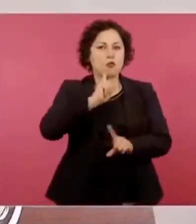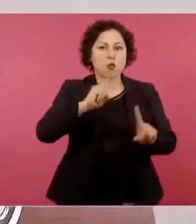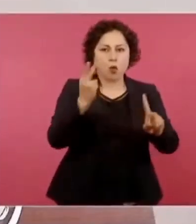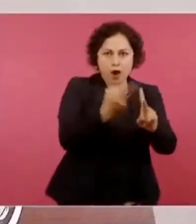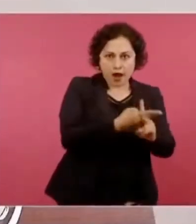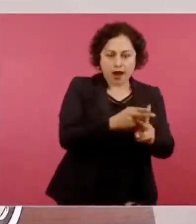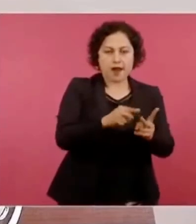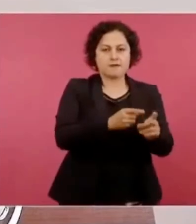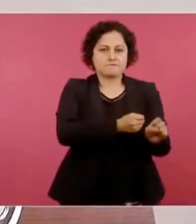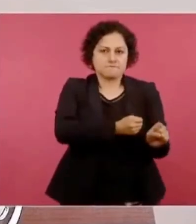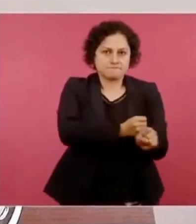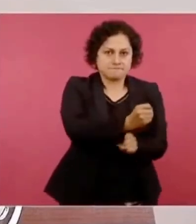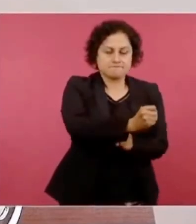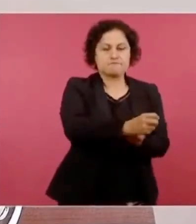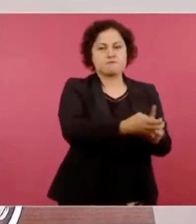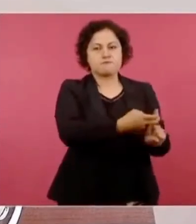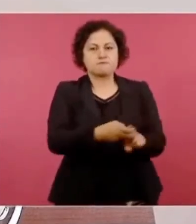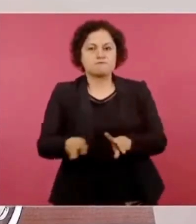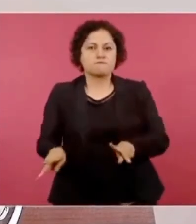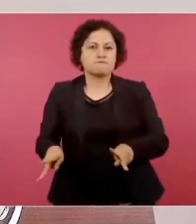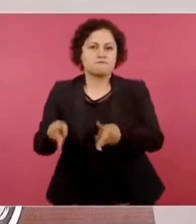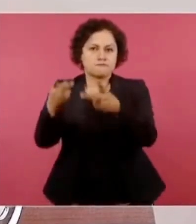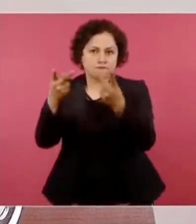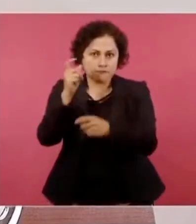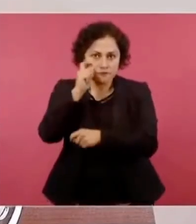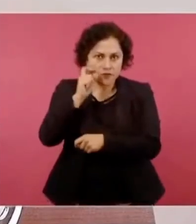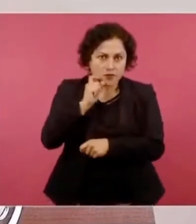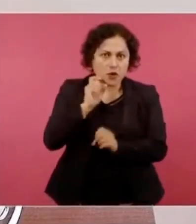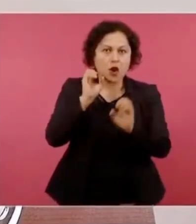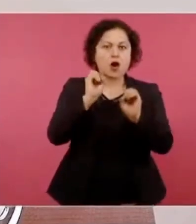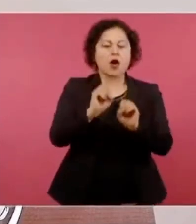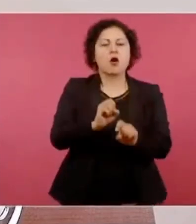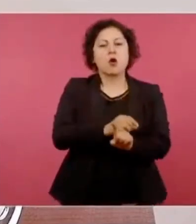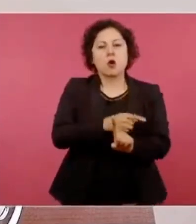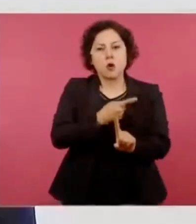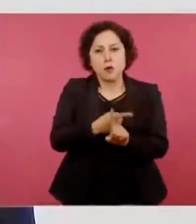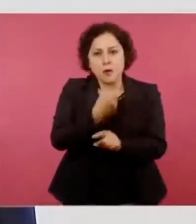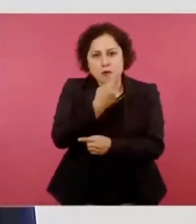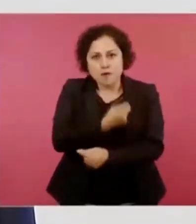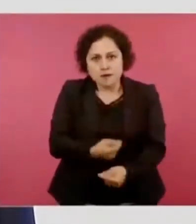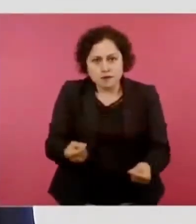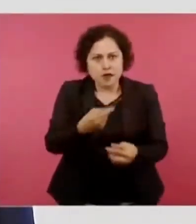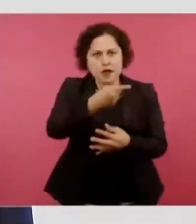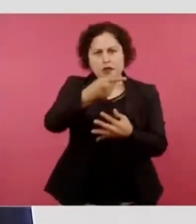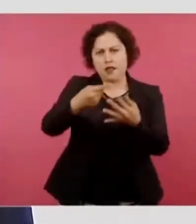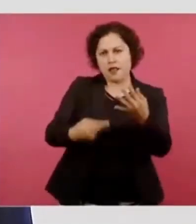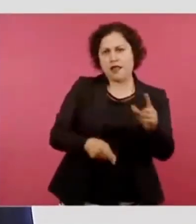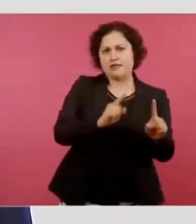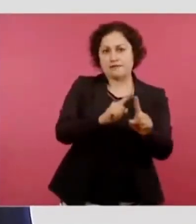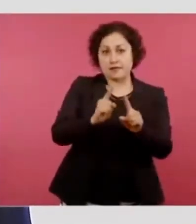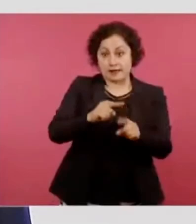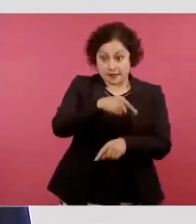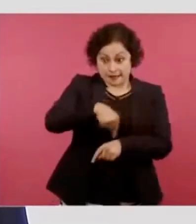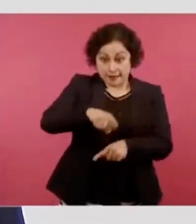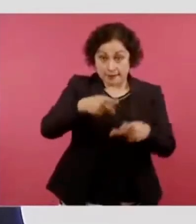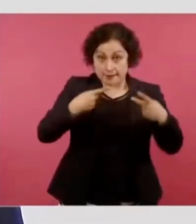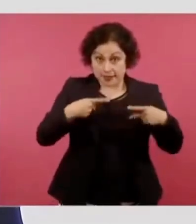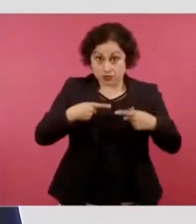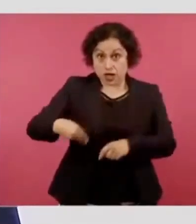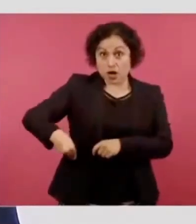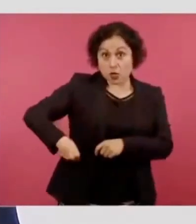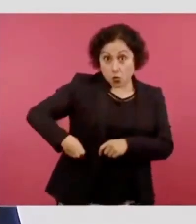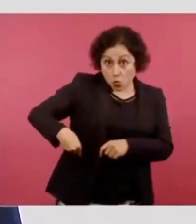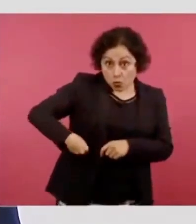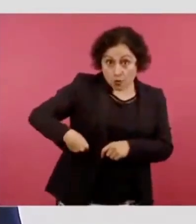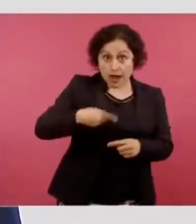trata de personas, abuso sexual infantil, entre otros, deberán llevar su proceso bajo prisión